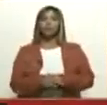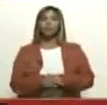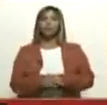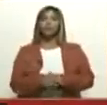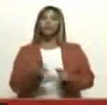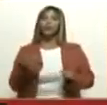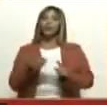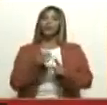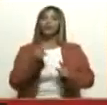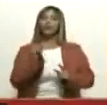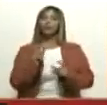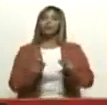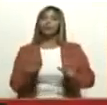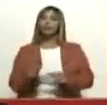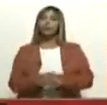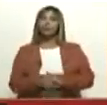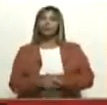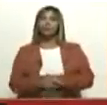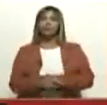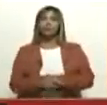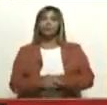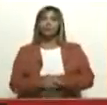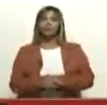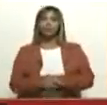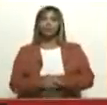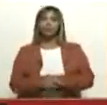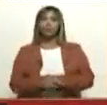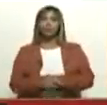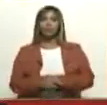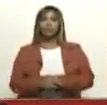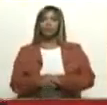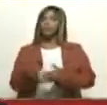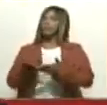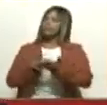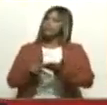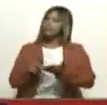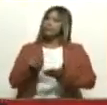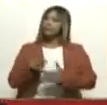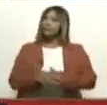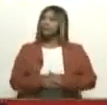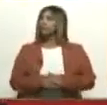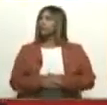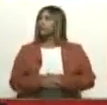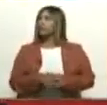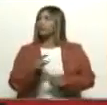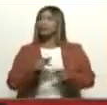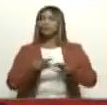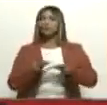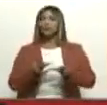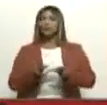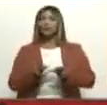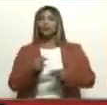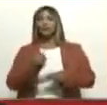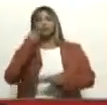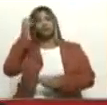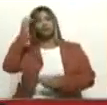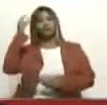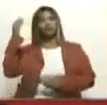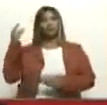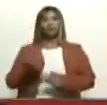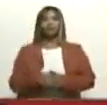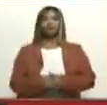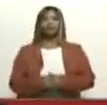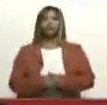unas personas que por tan solo robar pan. La lectura, además, uno lo invita a volar, a imaginar,